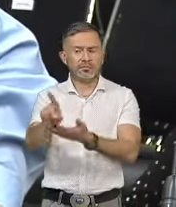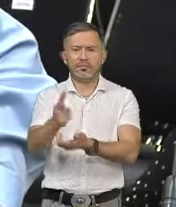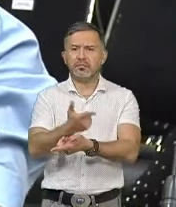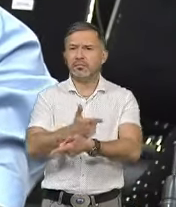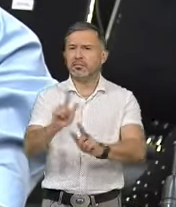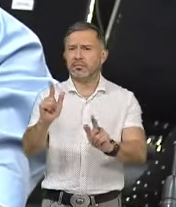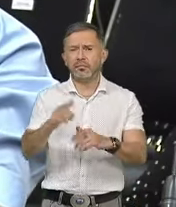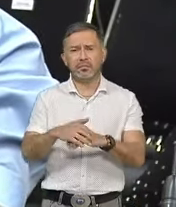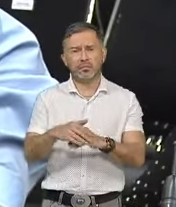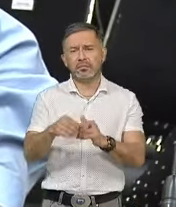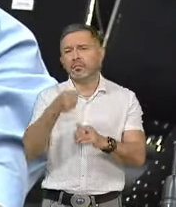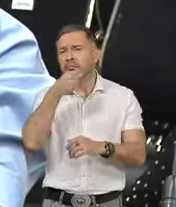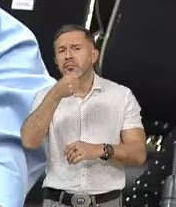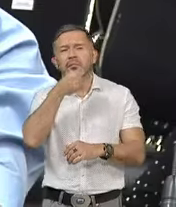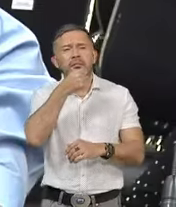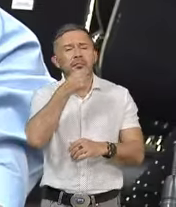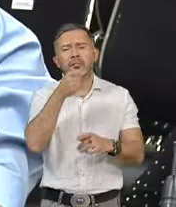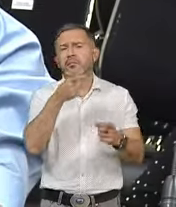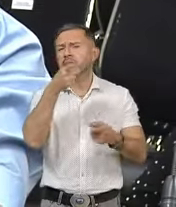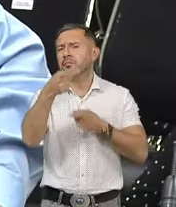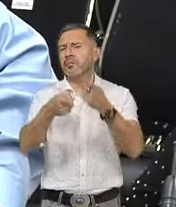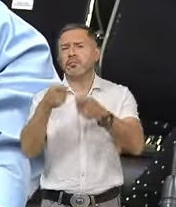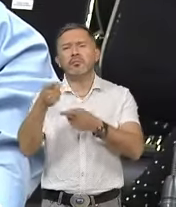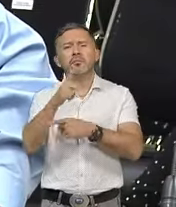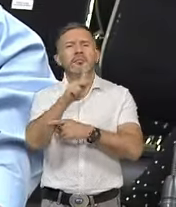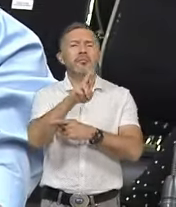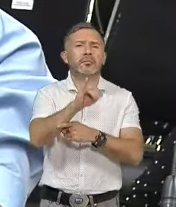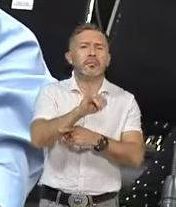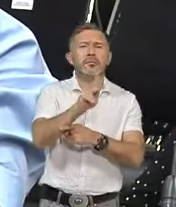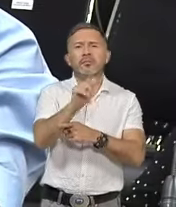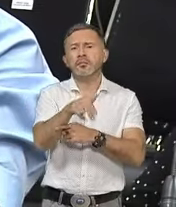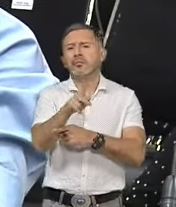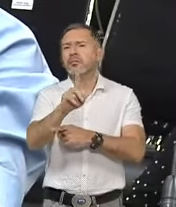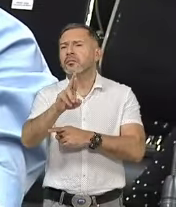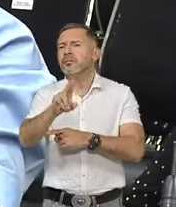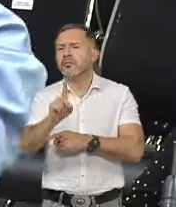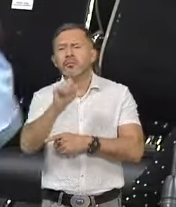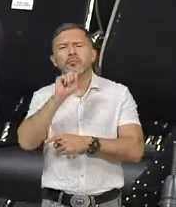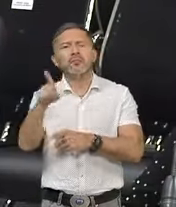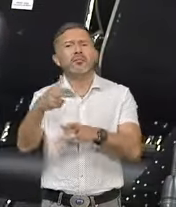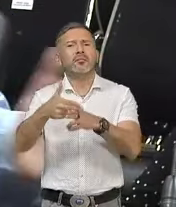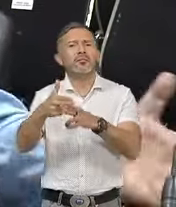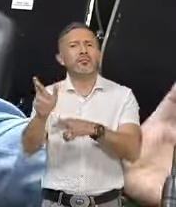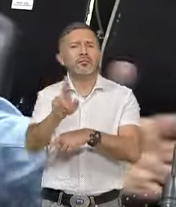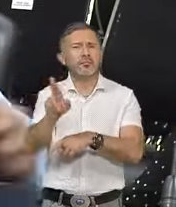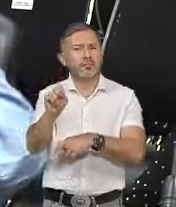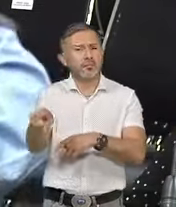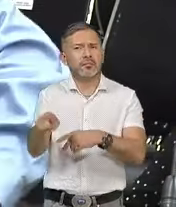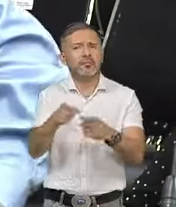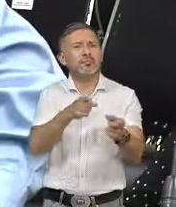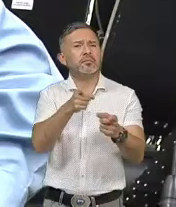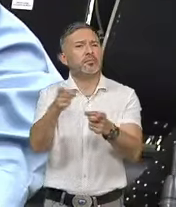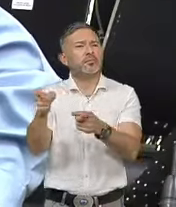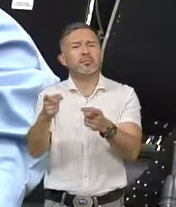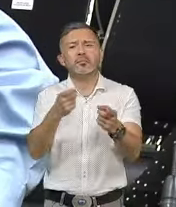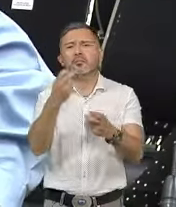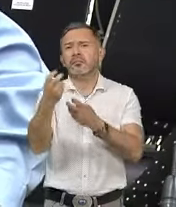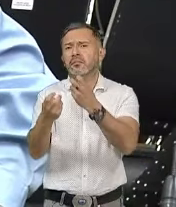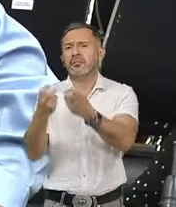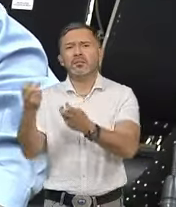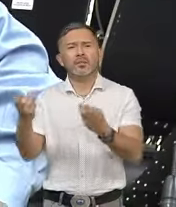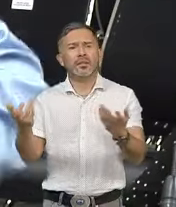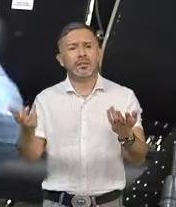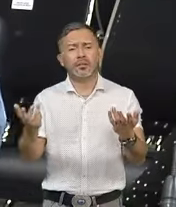hecho muchas críticas al pri al pan y al PRD y sochil es periodista